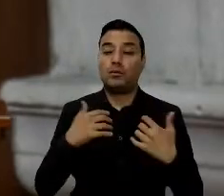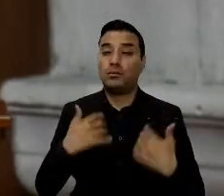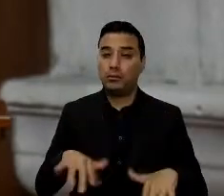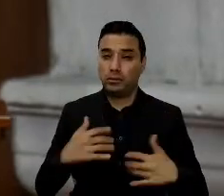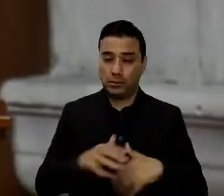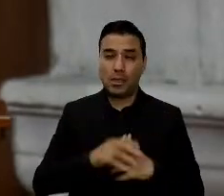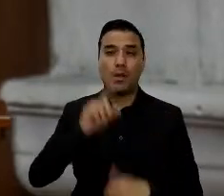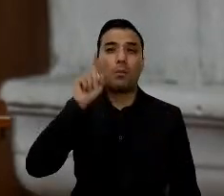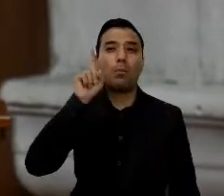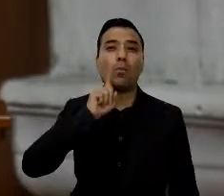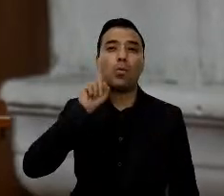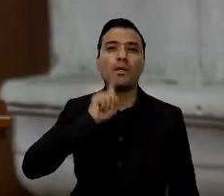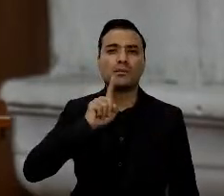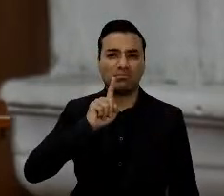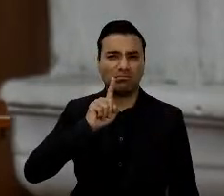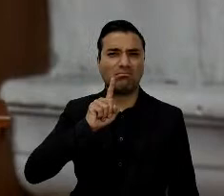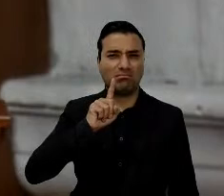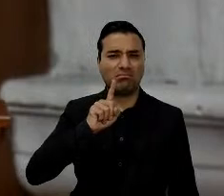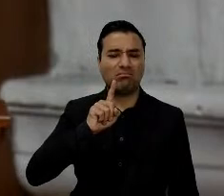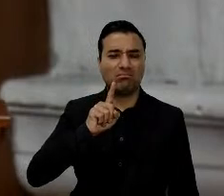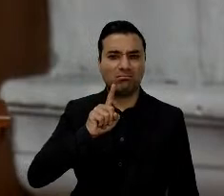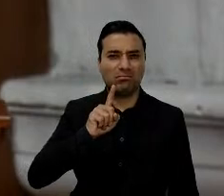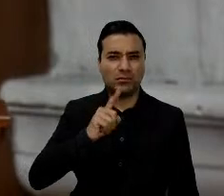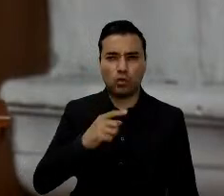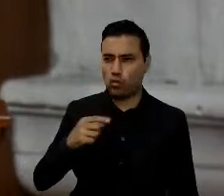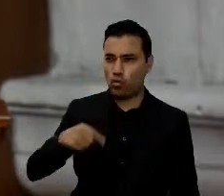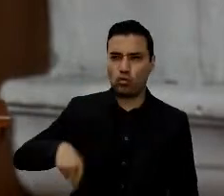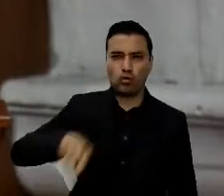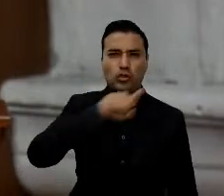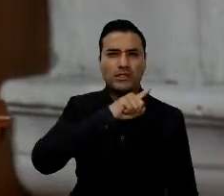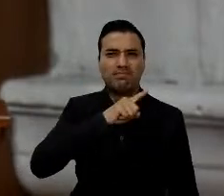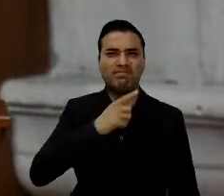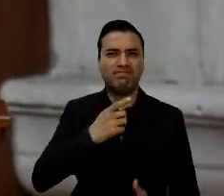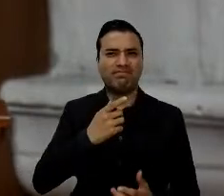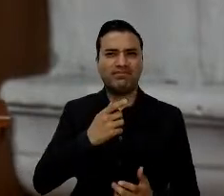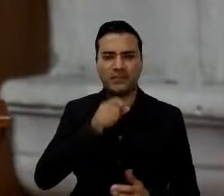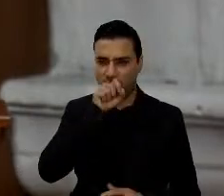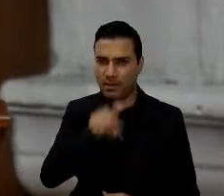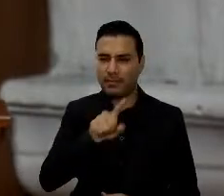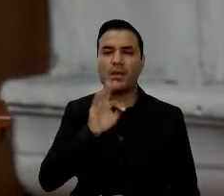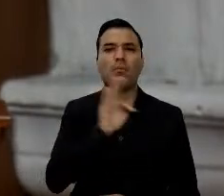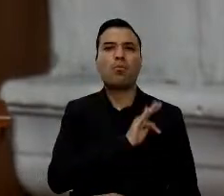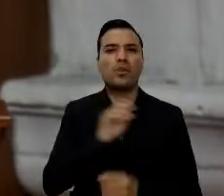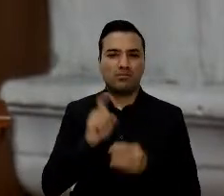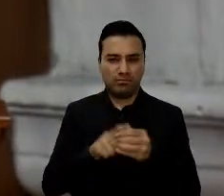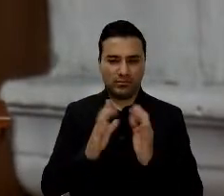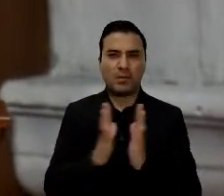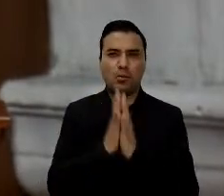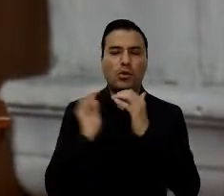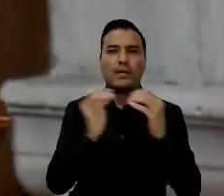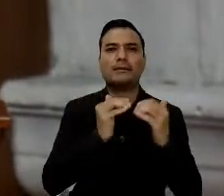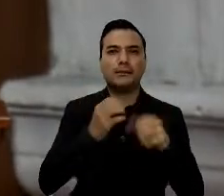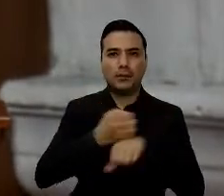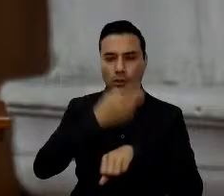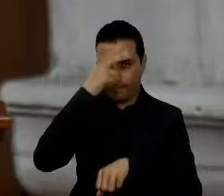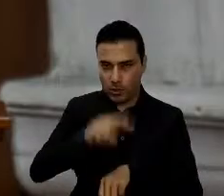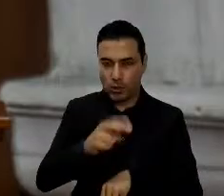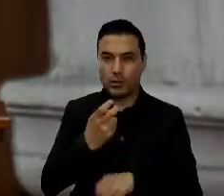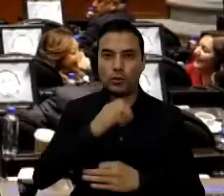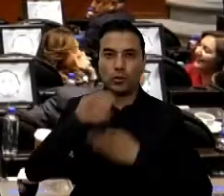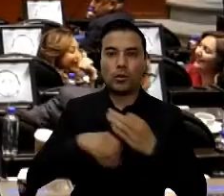las mujeres representamos la otra parte efectiva de la Democracia Mexiquense es cuanto presidente diputado